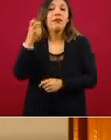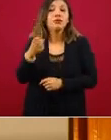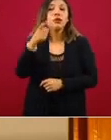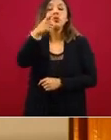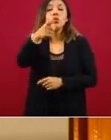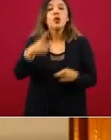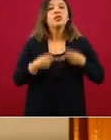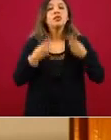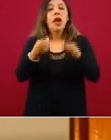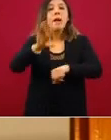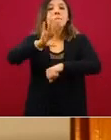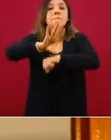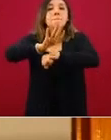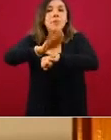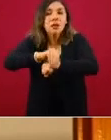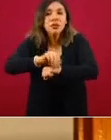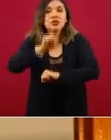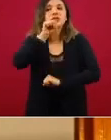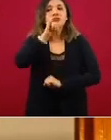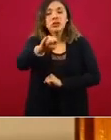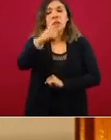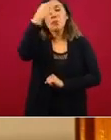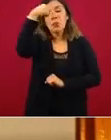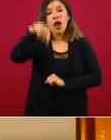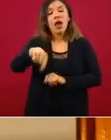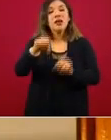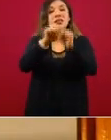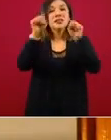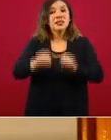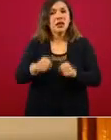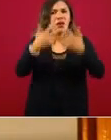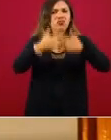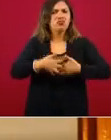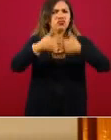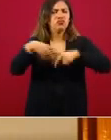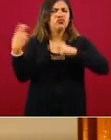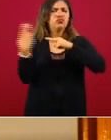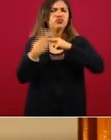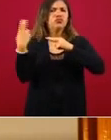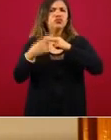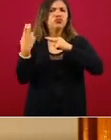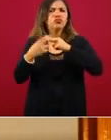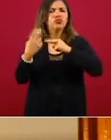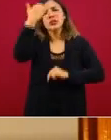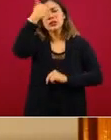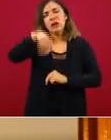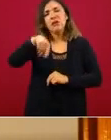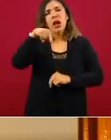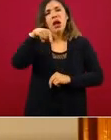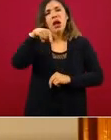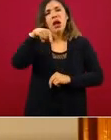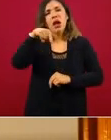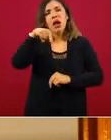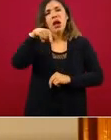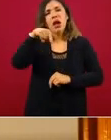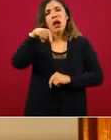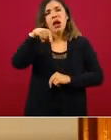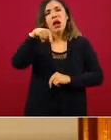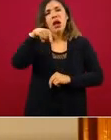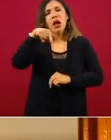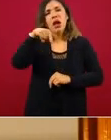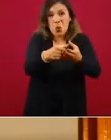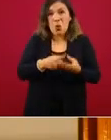dando permiso a el sistema operativo del aparato que